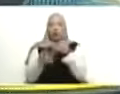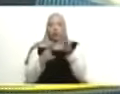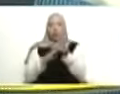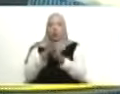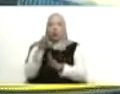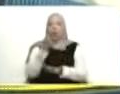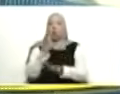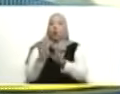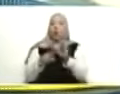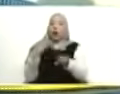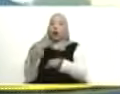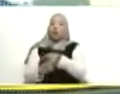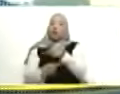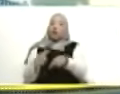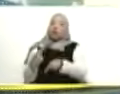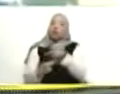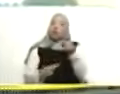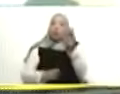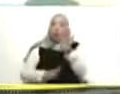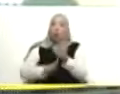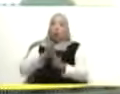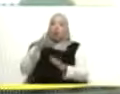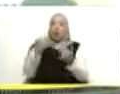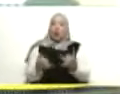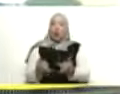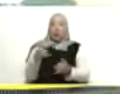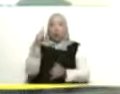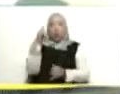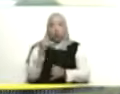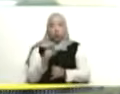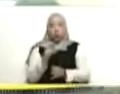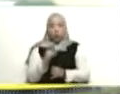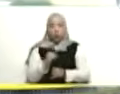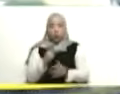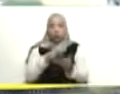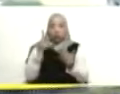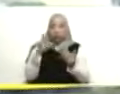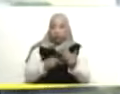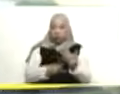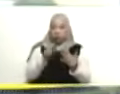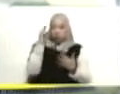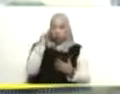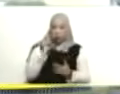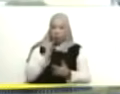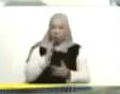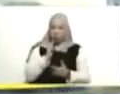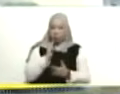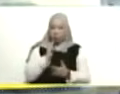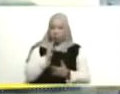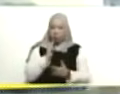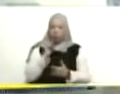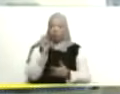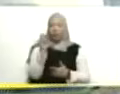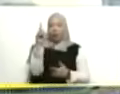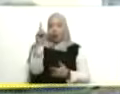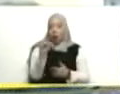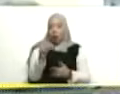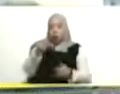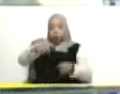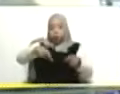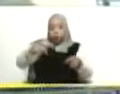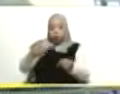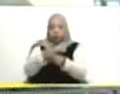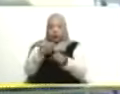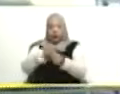así creció la revolución bolivariana, de una semilla que plantó Bolívar, de una semilla que